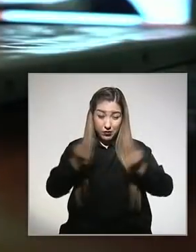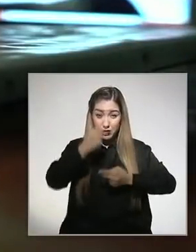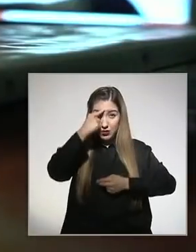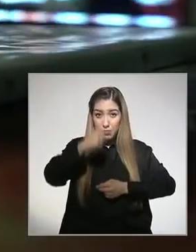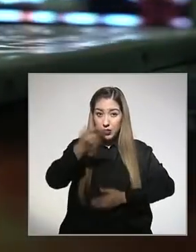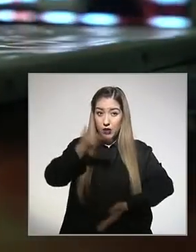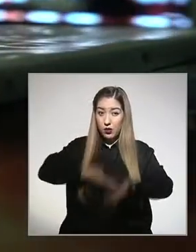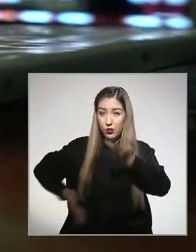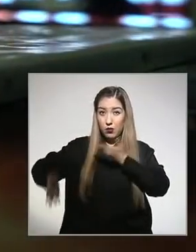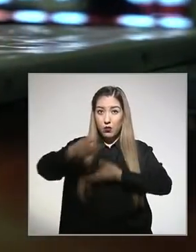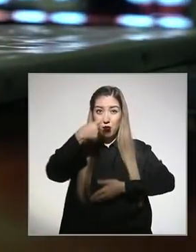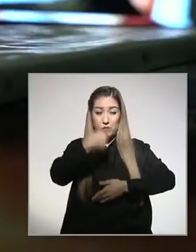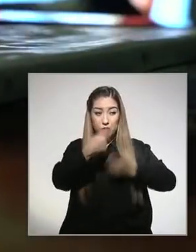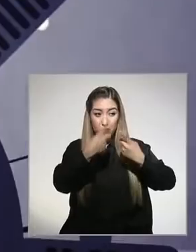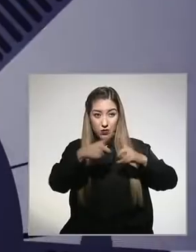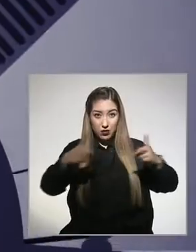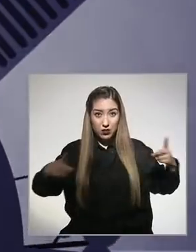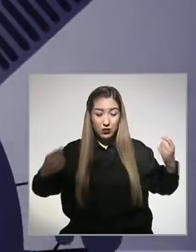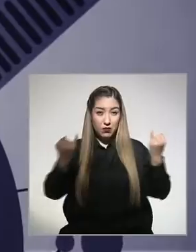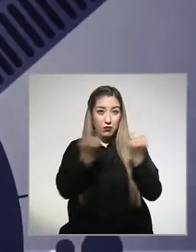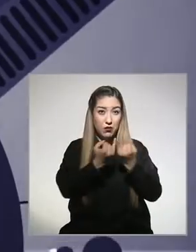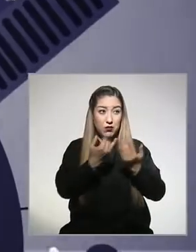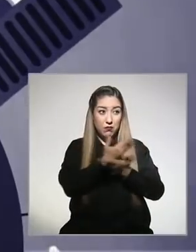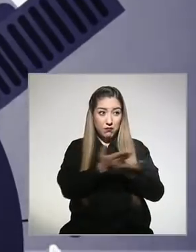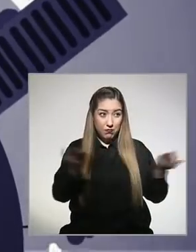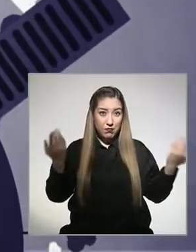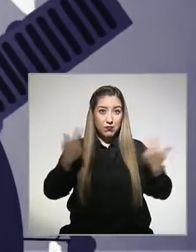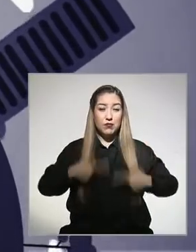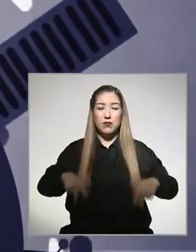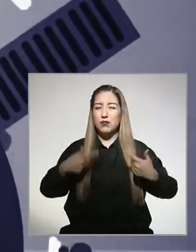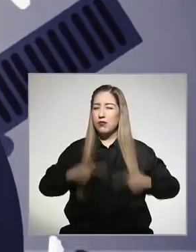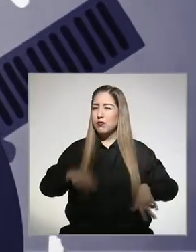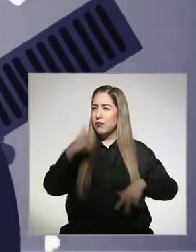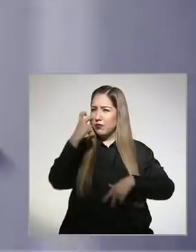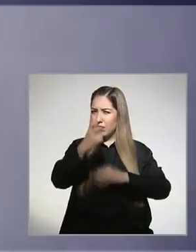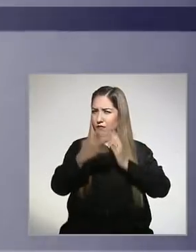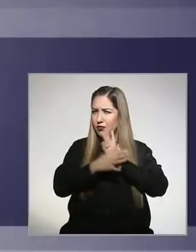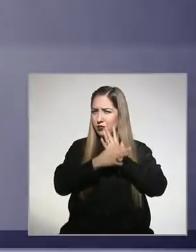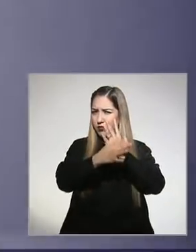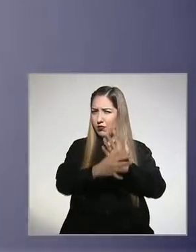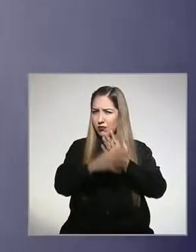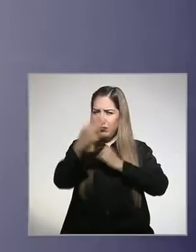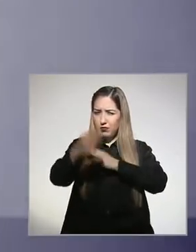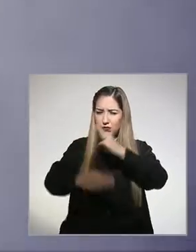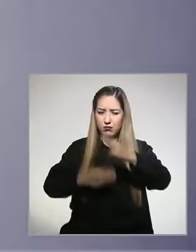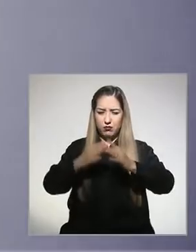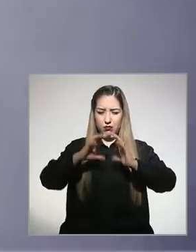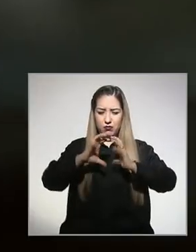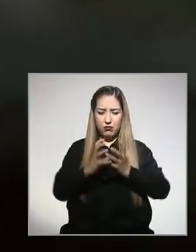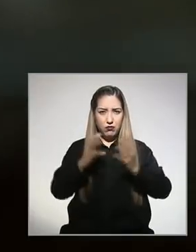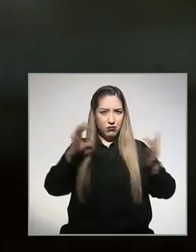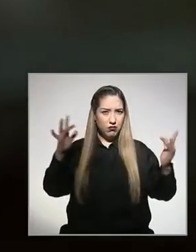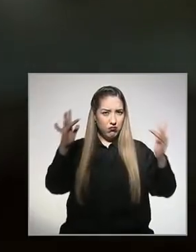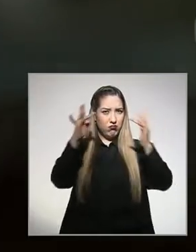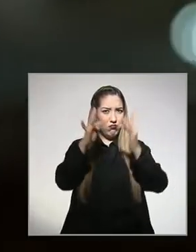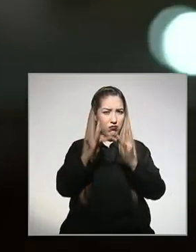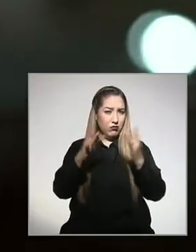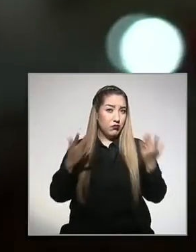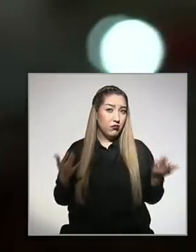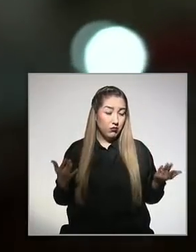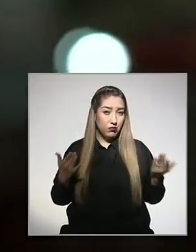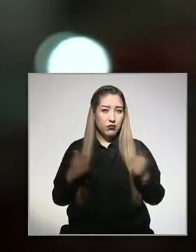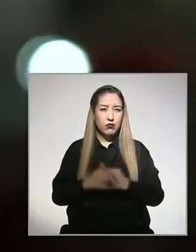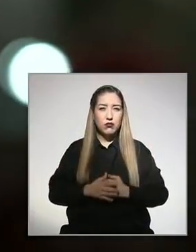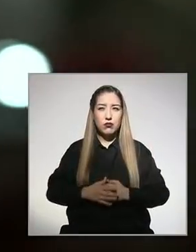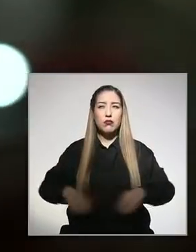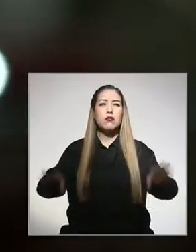se desenvuelvan con sus pares de acuerdo con los nuevos criterios de un mundo interconectado? ¿Hasta dónde permitir el